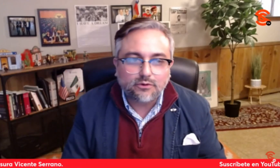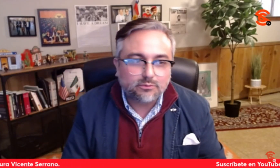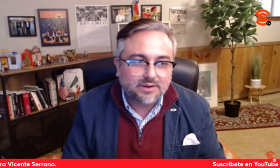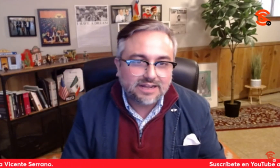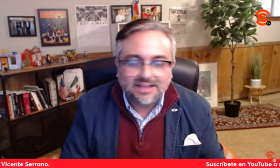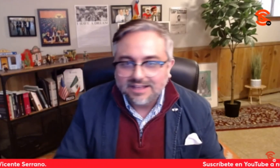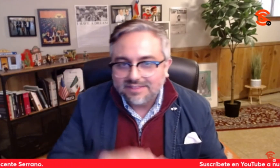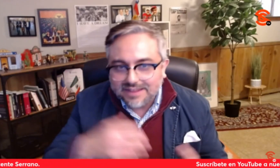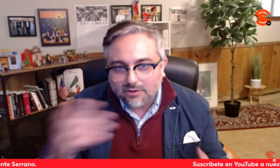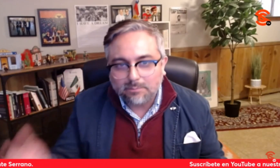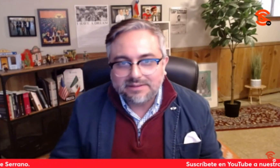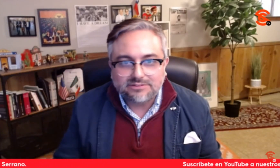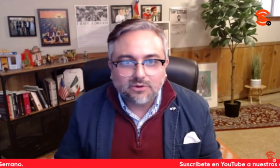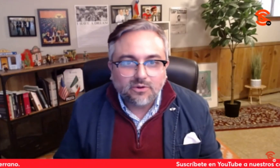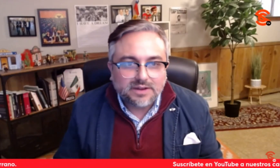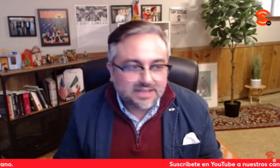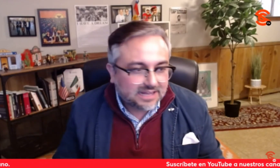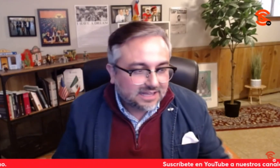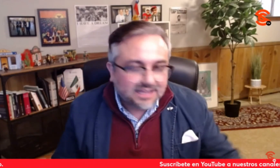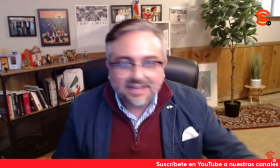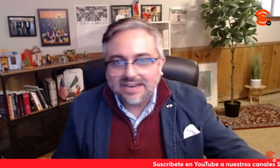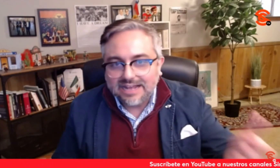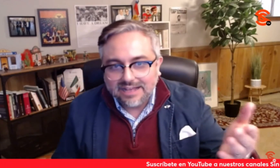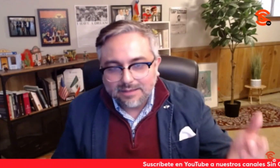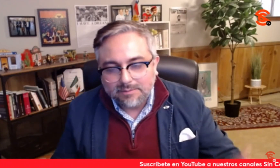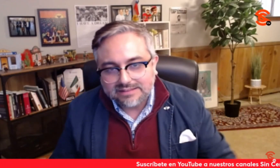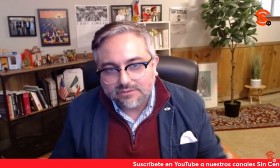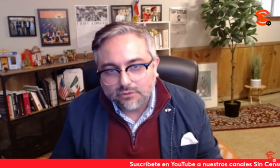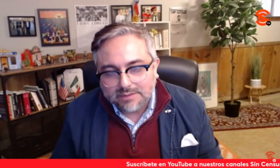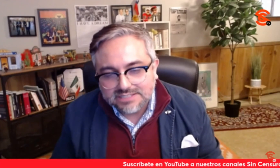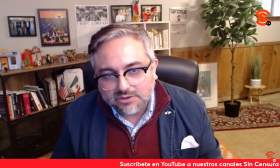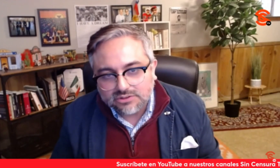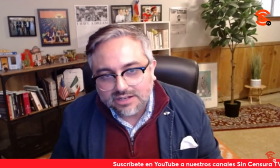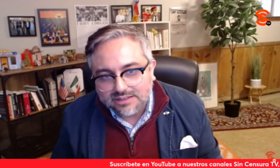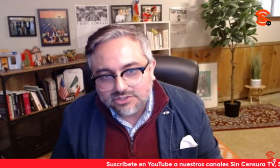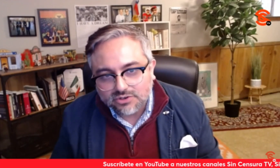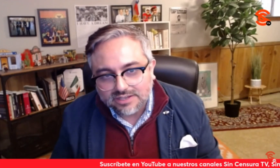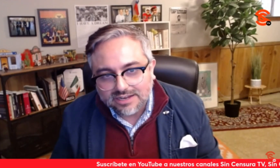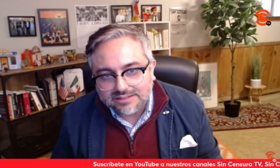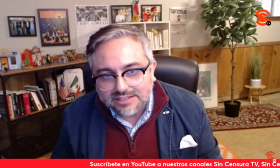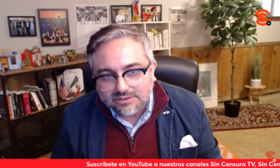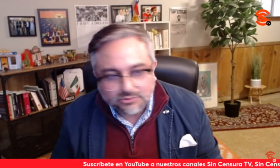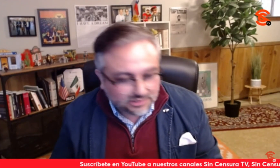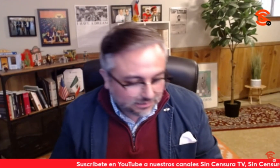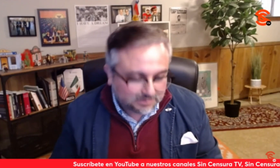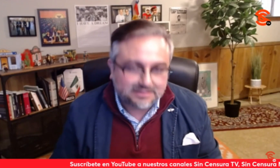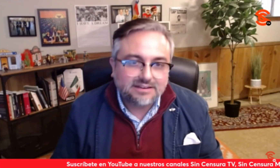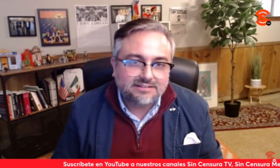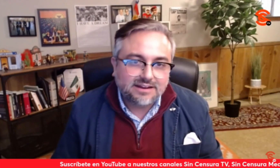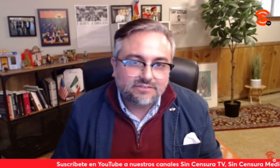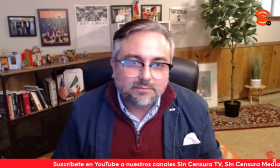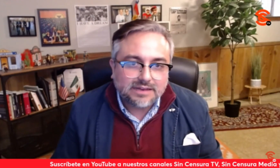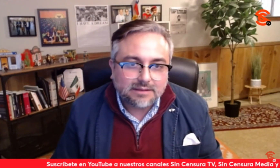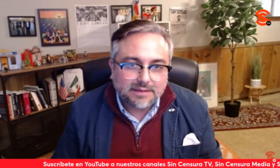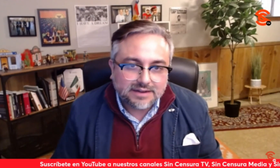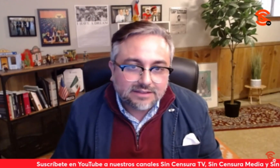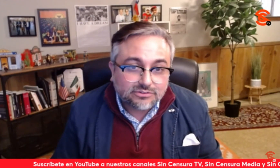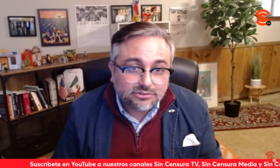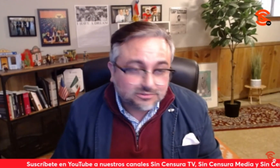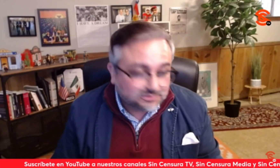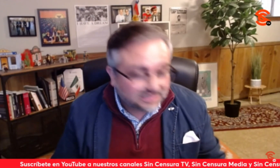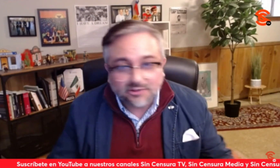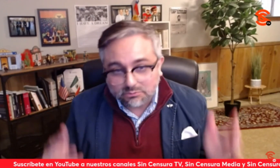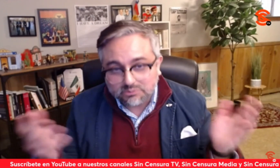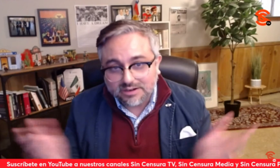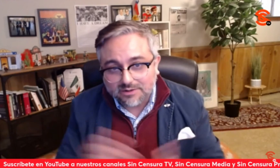Radio Fórmula, de López Dóriga, en la plataforma chayoteril de Choque Latinos que le pertenece a la familia